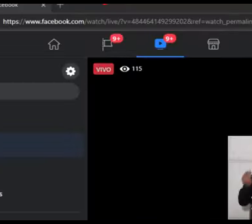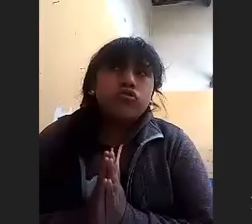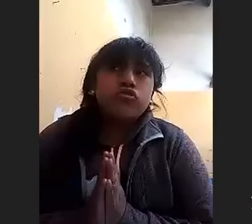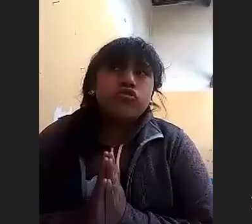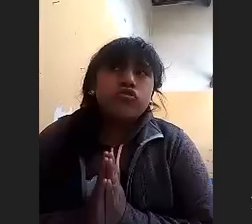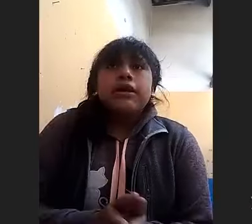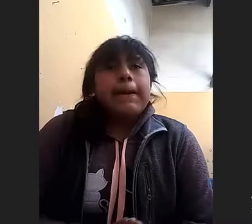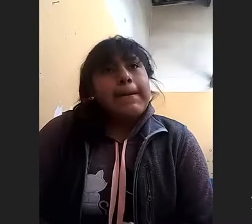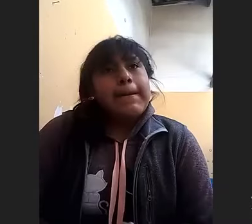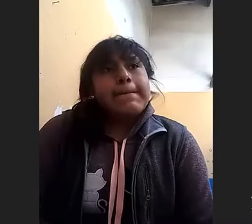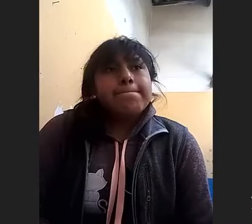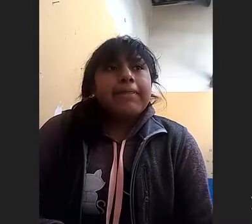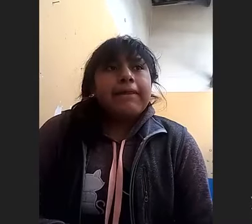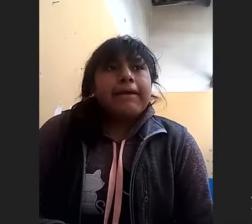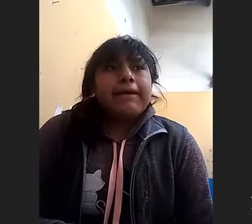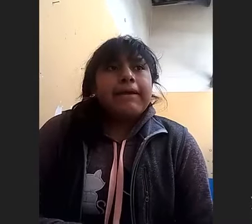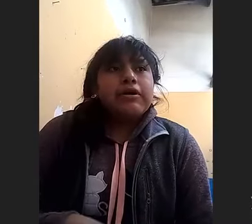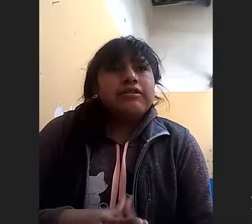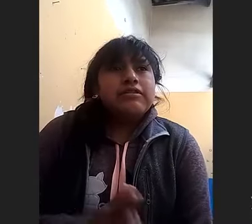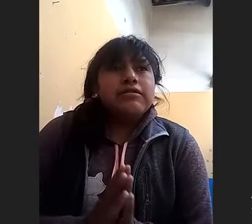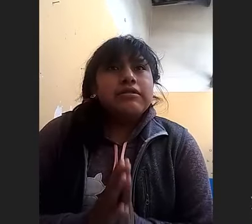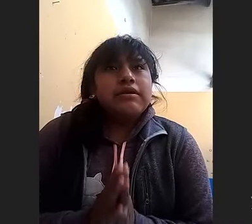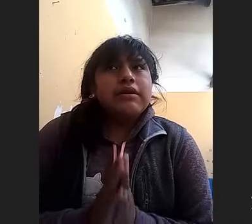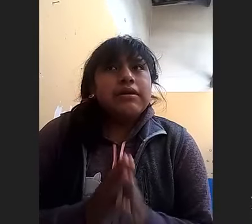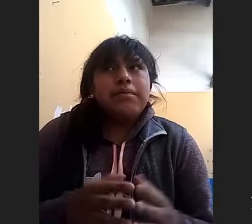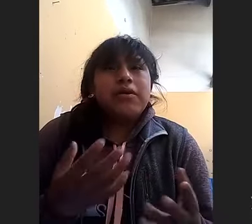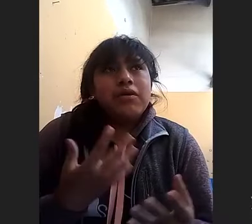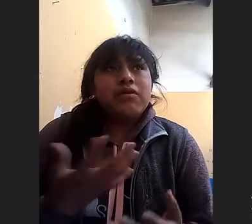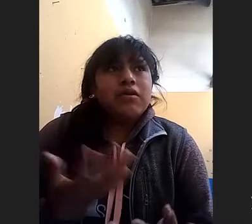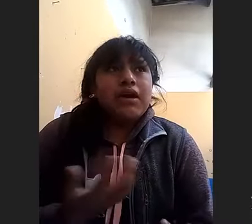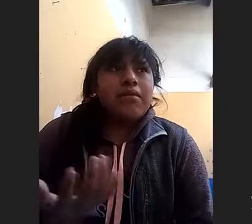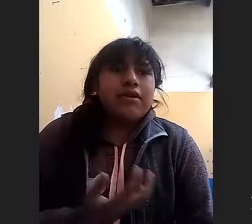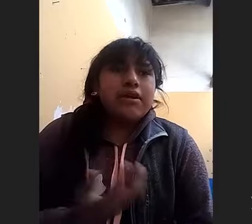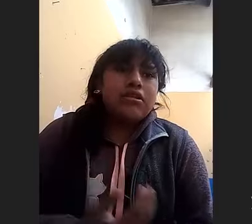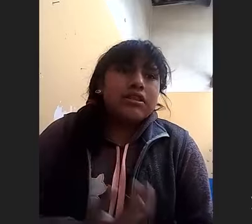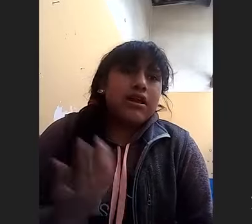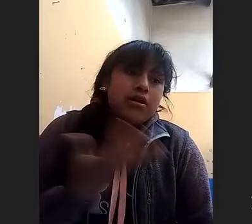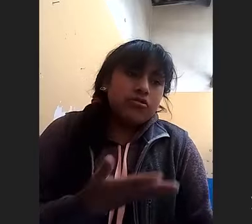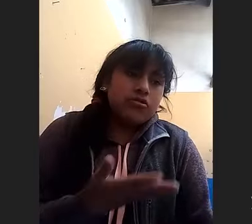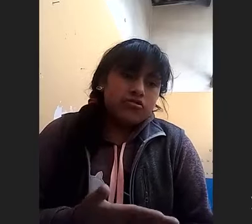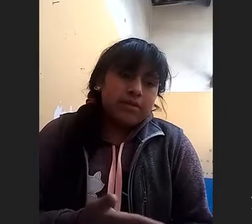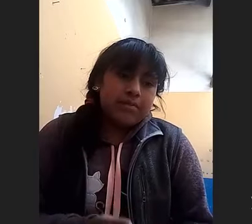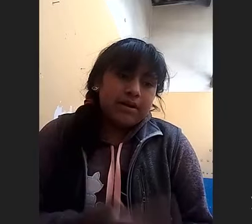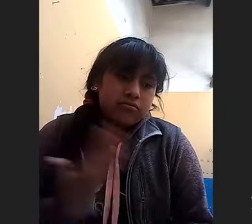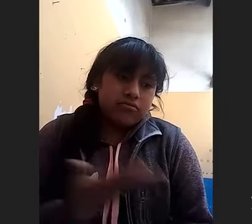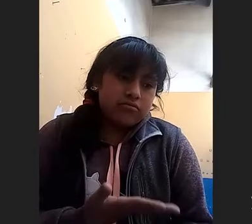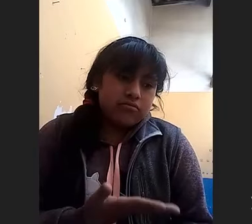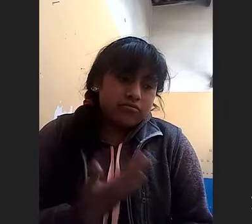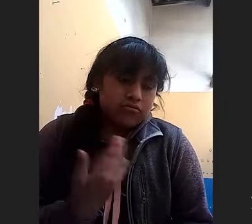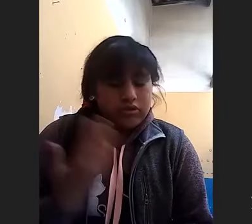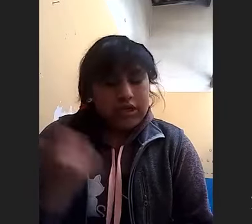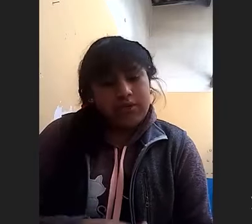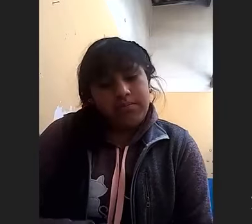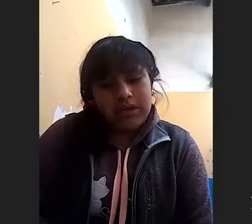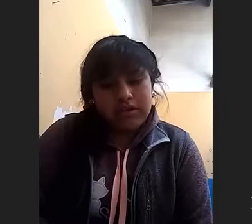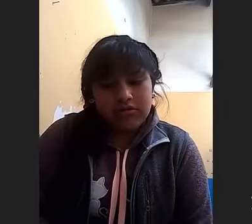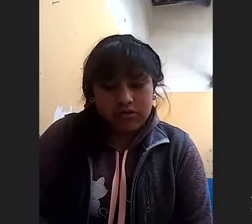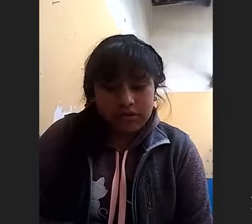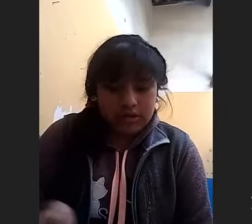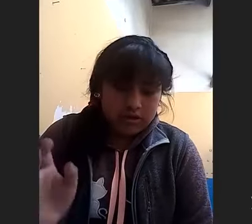mucho el tipo y por lo que han perdido el trabajo sus papás y